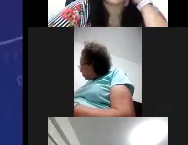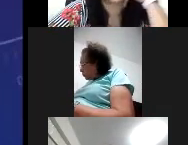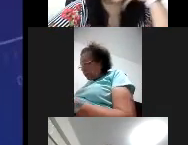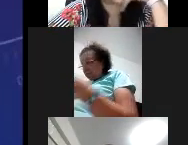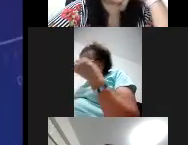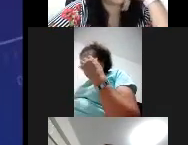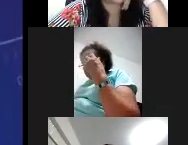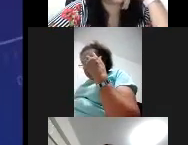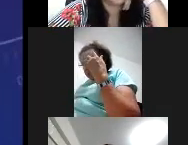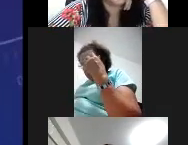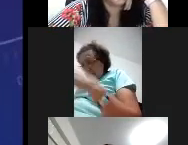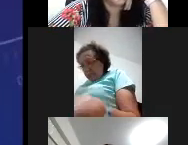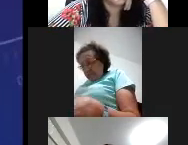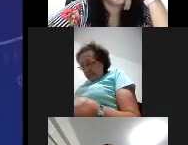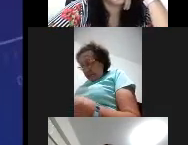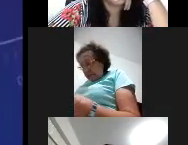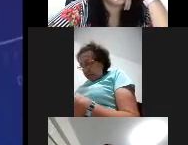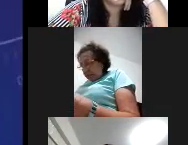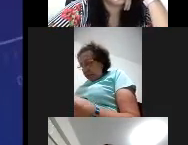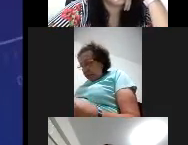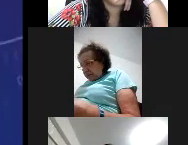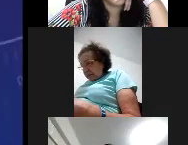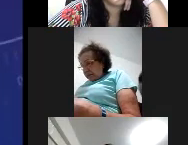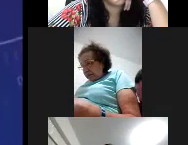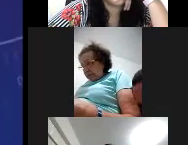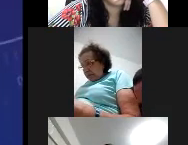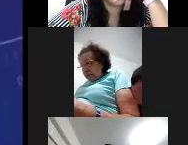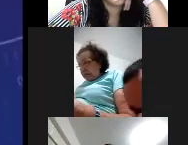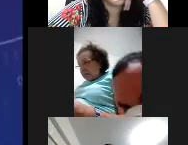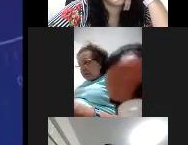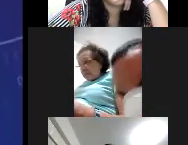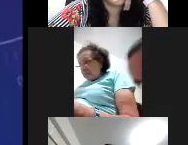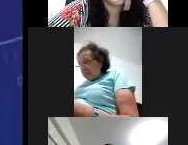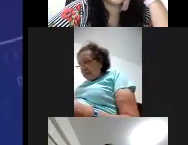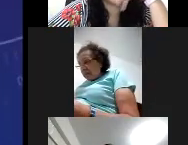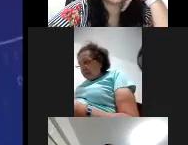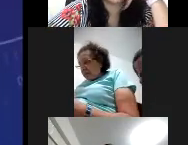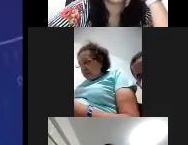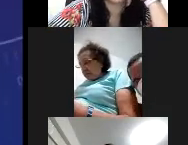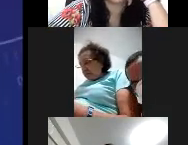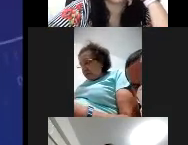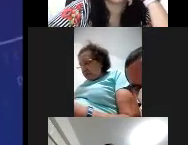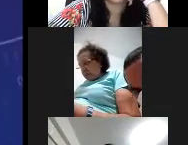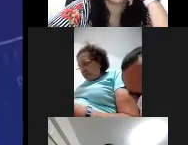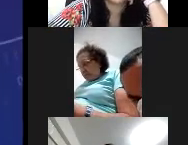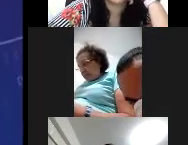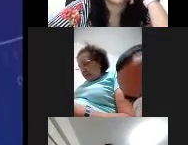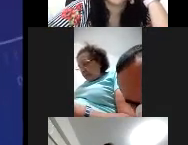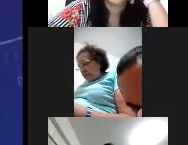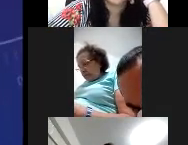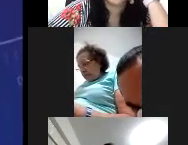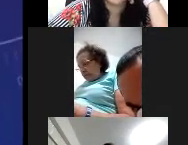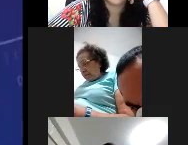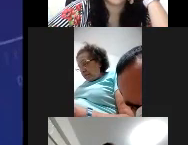en la imagen, definitivamente va a ser un trabajo a largo periodo, que definitivamente por parte de nuestro abordaje profesional va a requerir